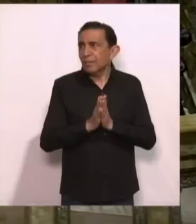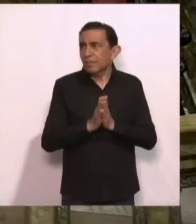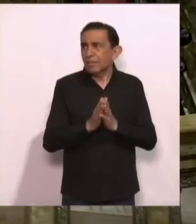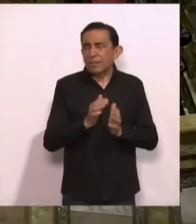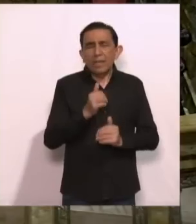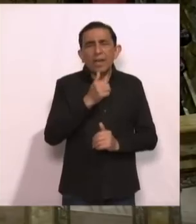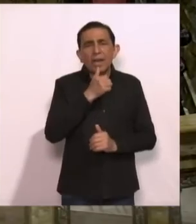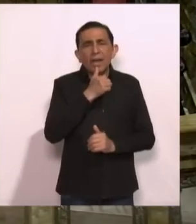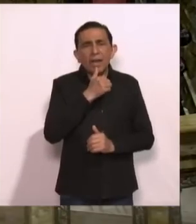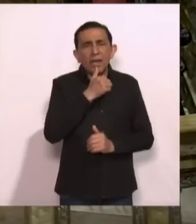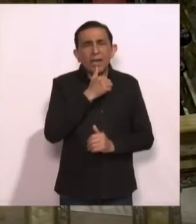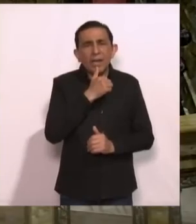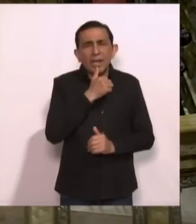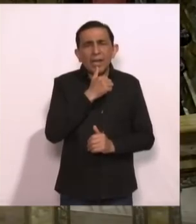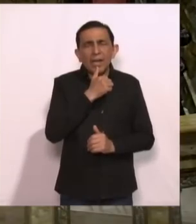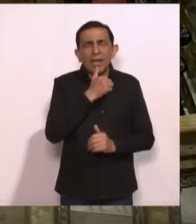Amén.